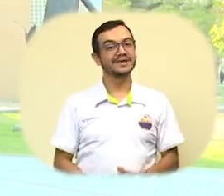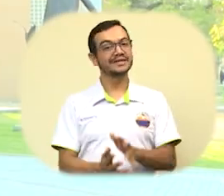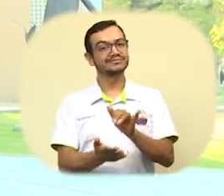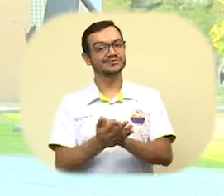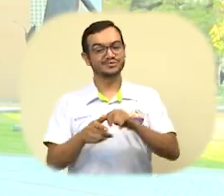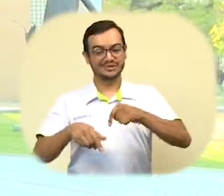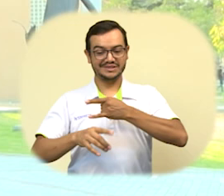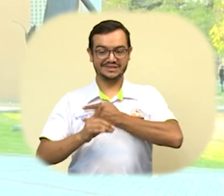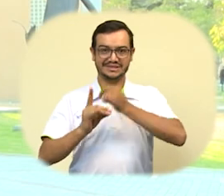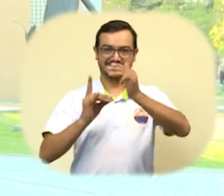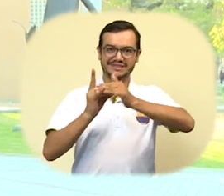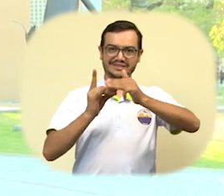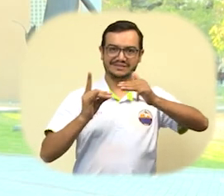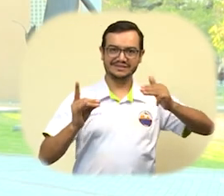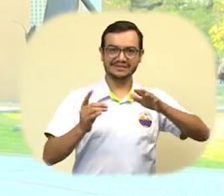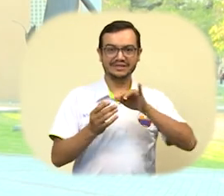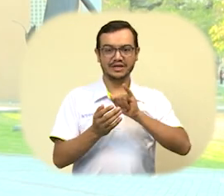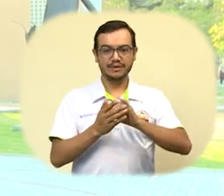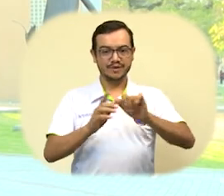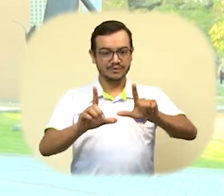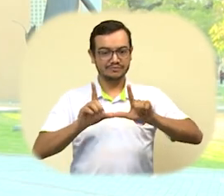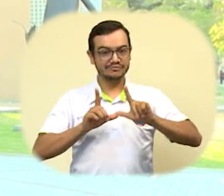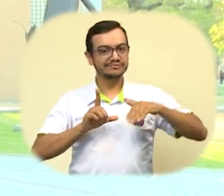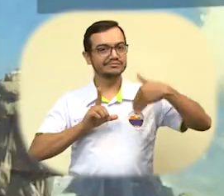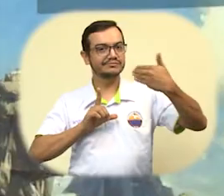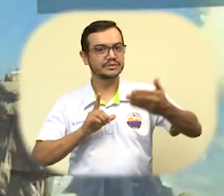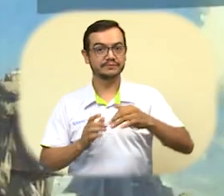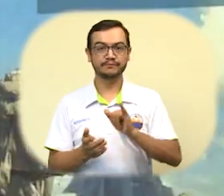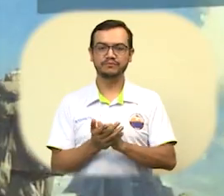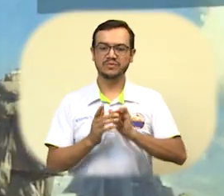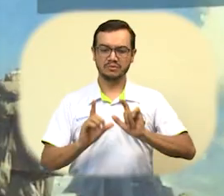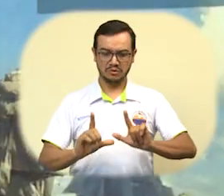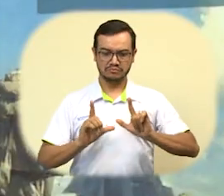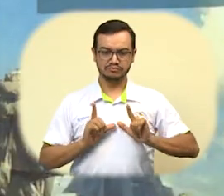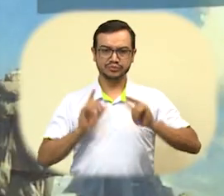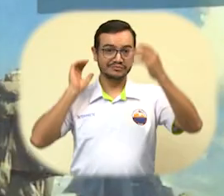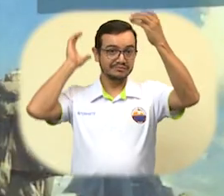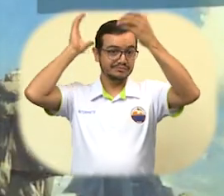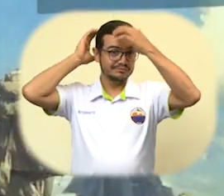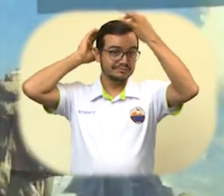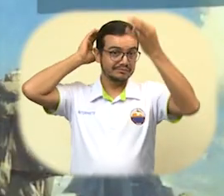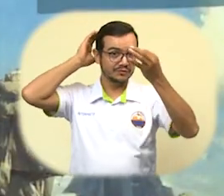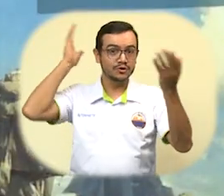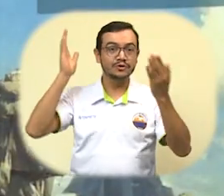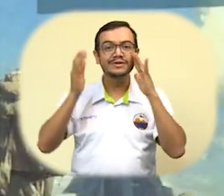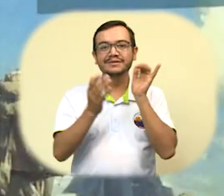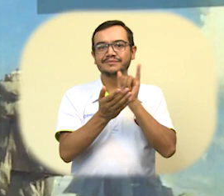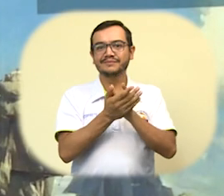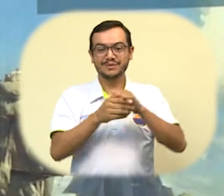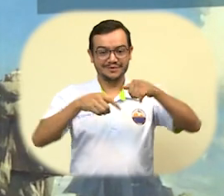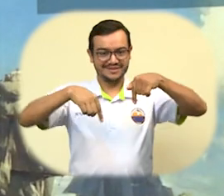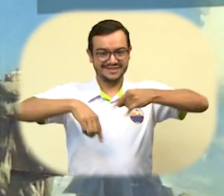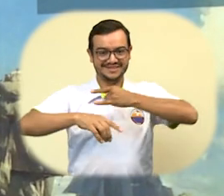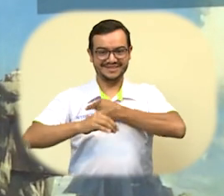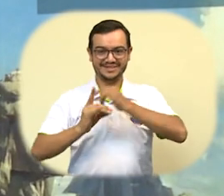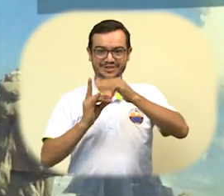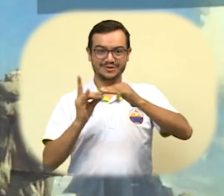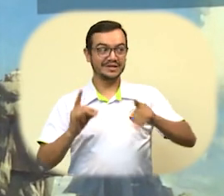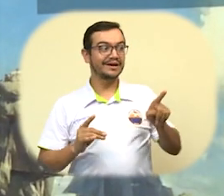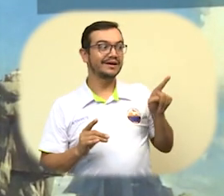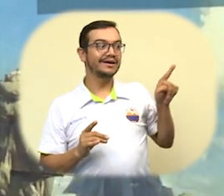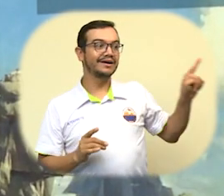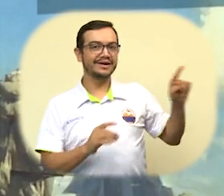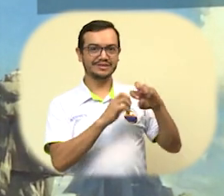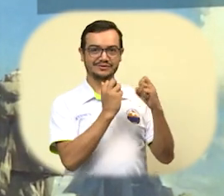Modalidad posgradual de Unimagdalena entregó nuevos egresados. El acto de graduación especial se dio en el Auditorio Julio Otero Muñoz de esta Casa